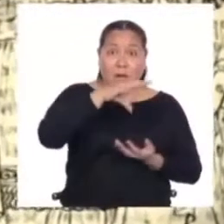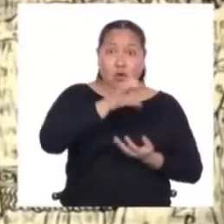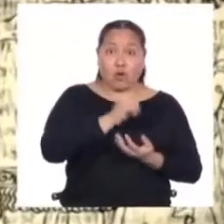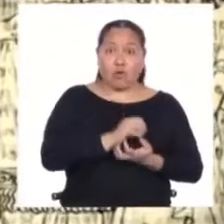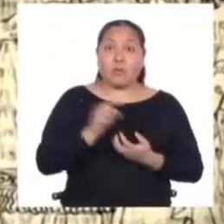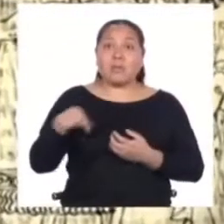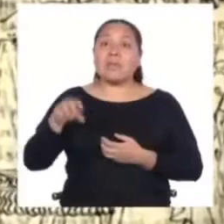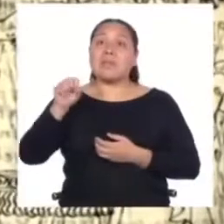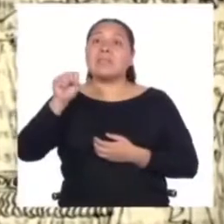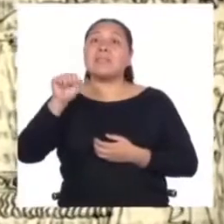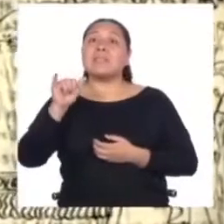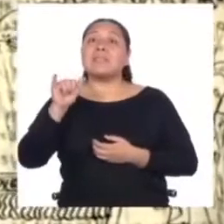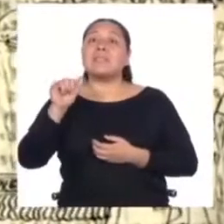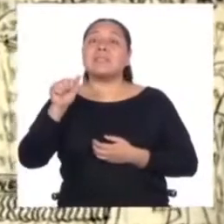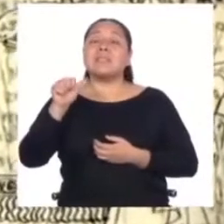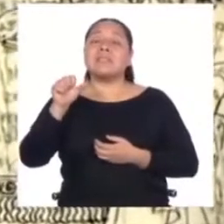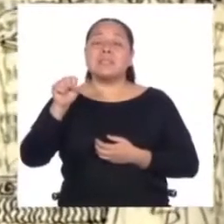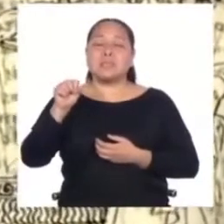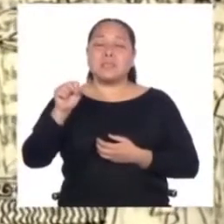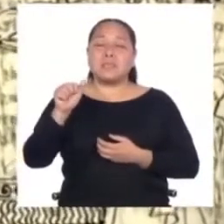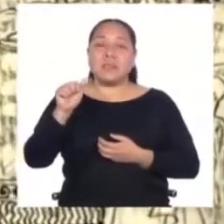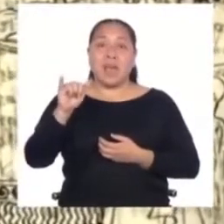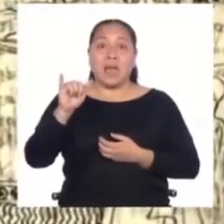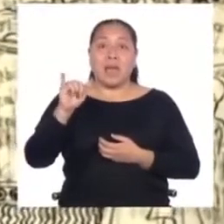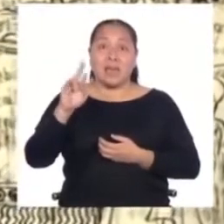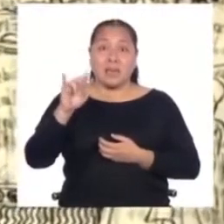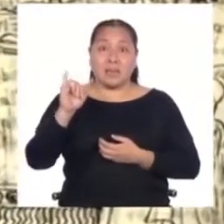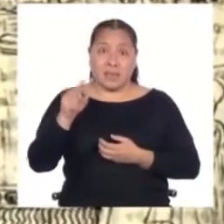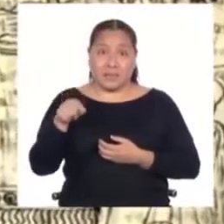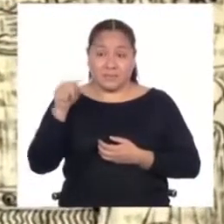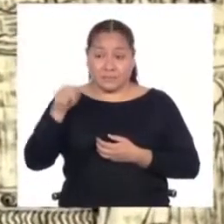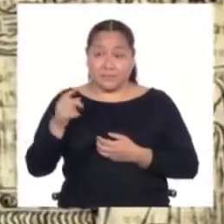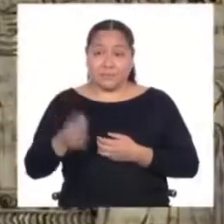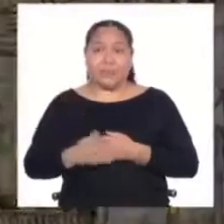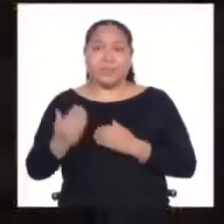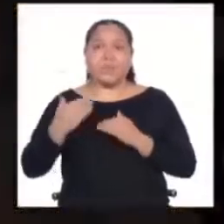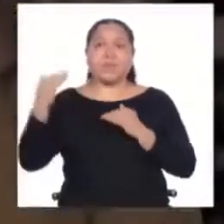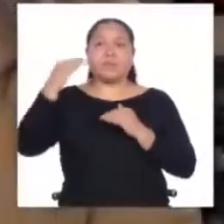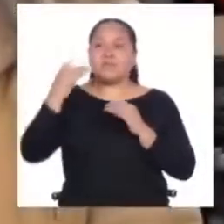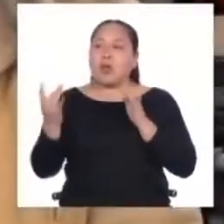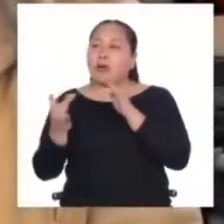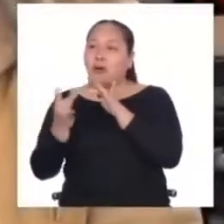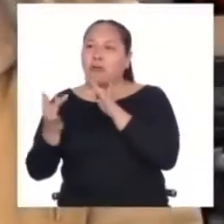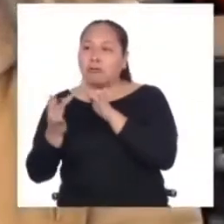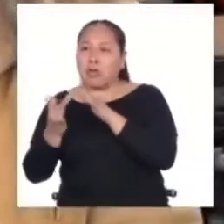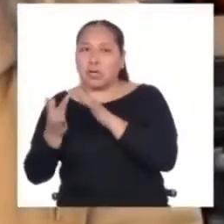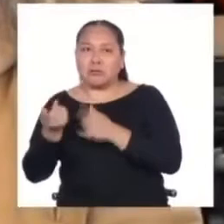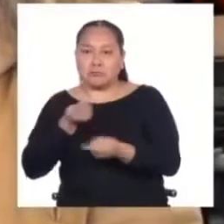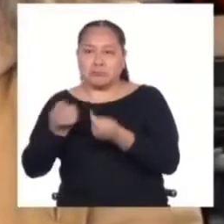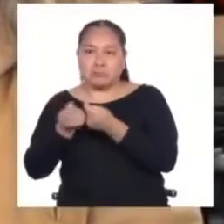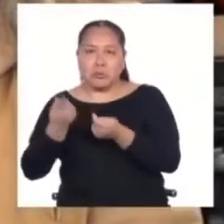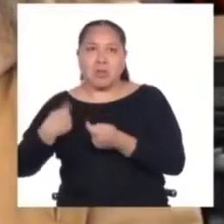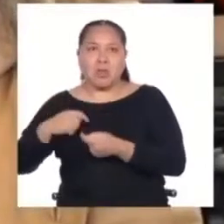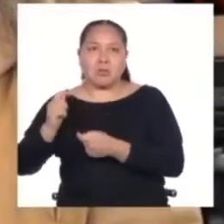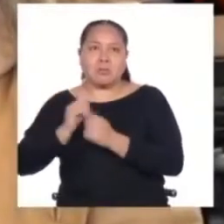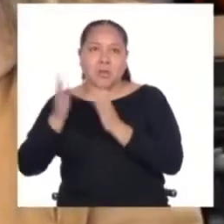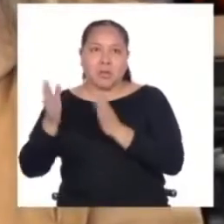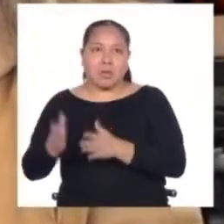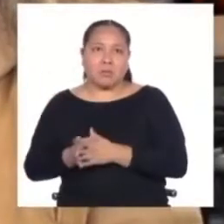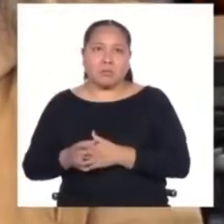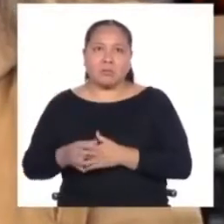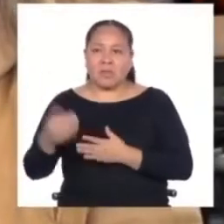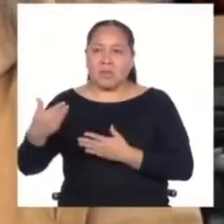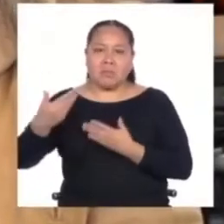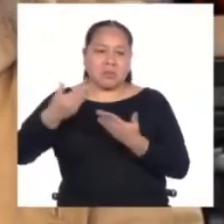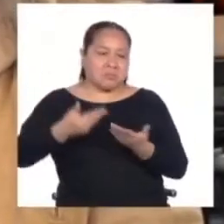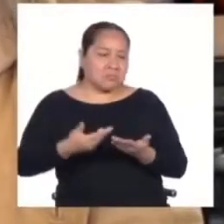él muy poco tiempo en el gobierno. Generalmente estuvo en contacto con los españoles, con el gobierno español, y bueno, finalmente le dieron